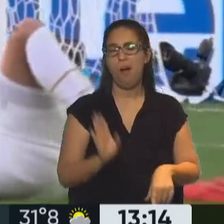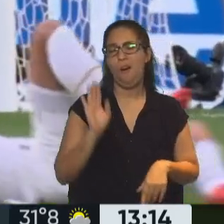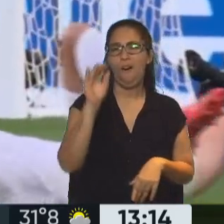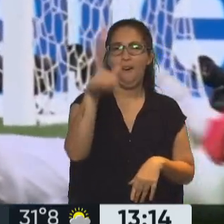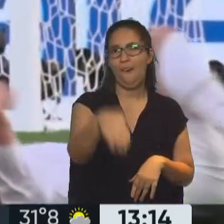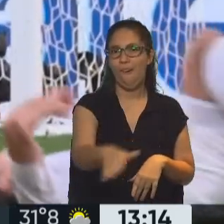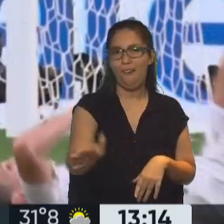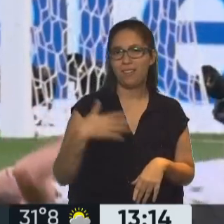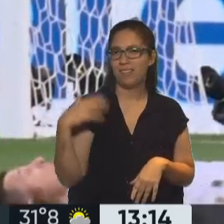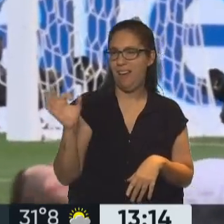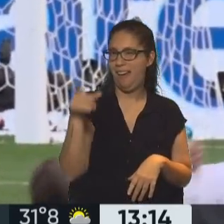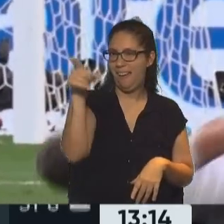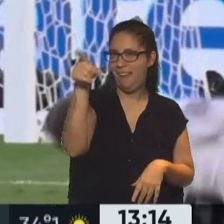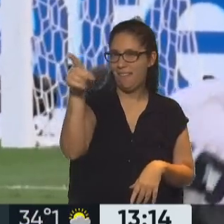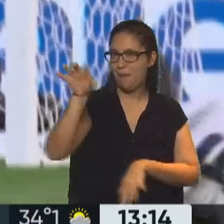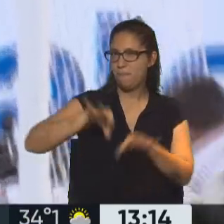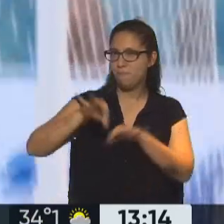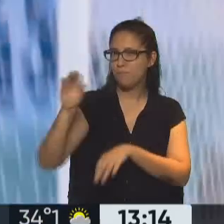la pelota.